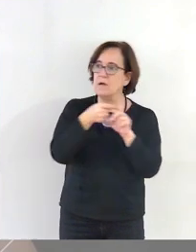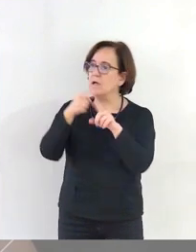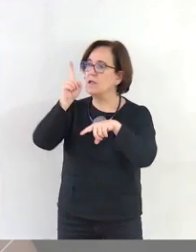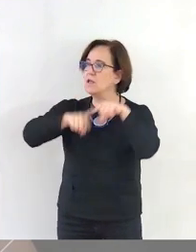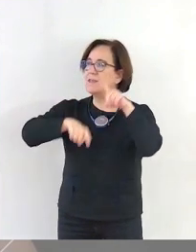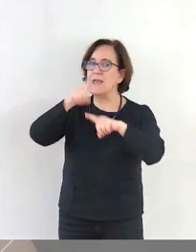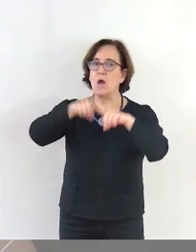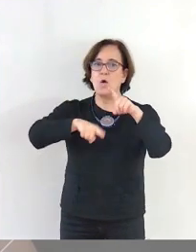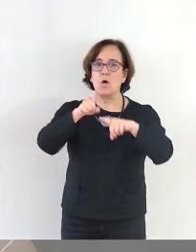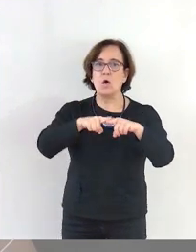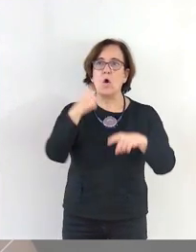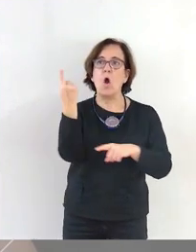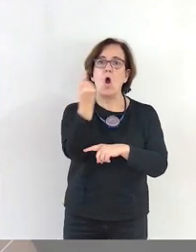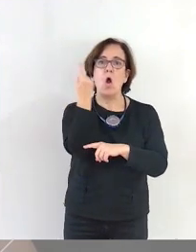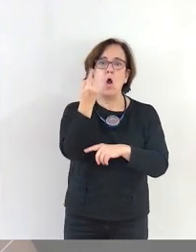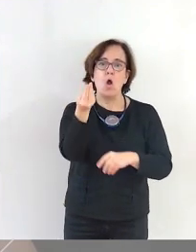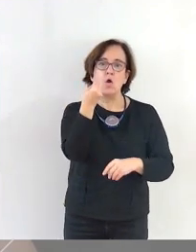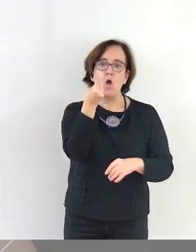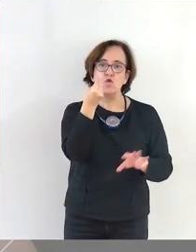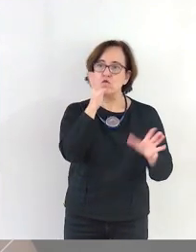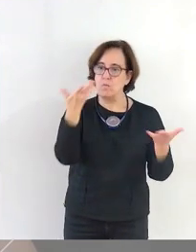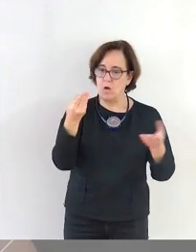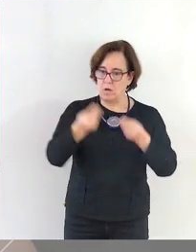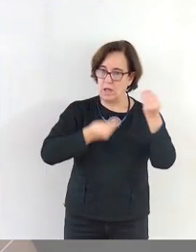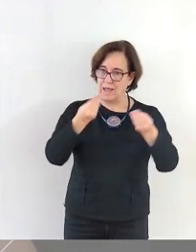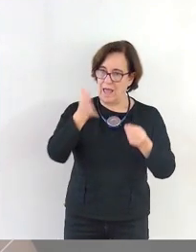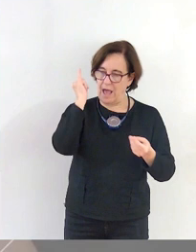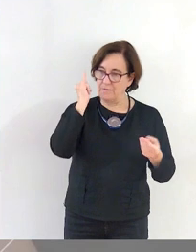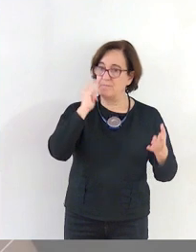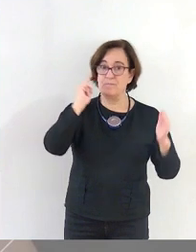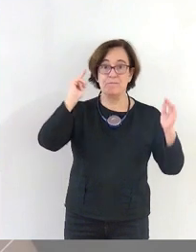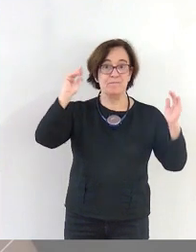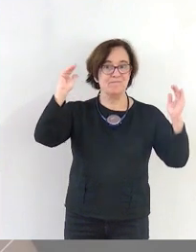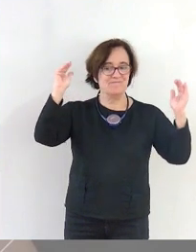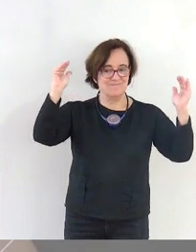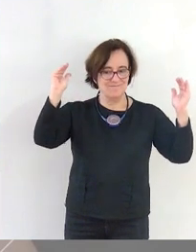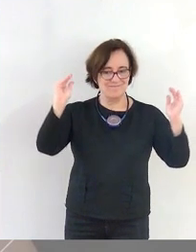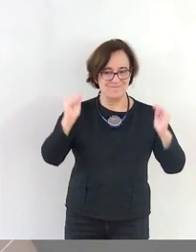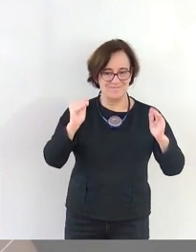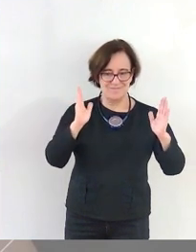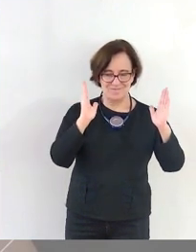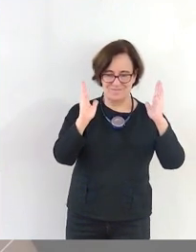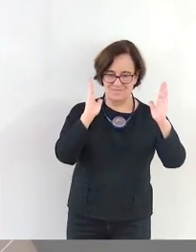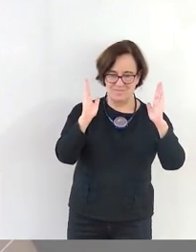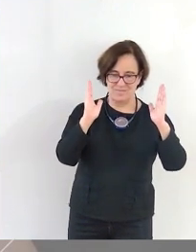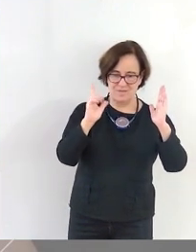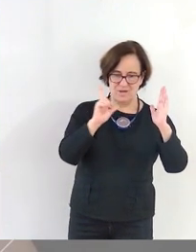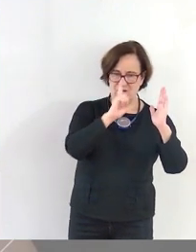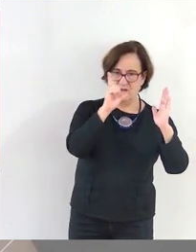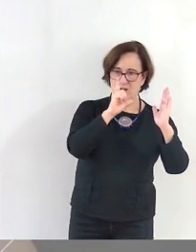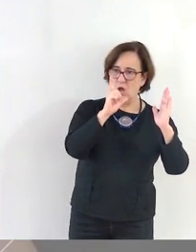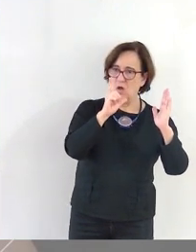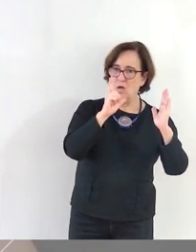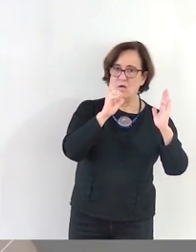el consumo de energía que haya habido reduciéndolo no a julios que es la la la medida normal de